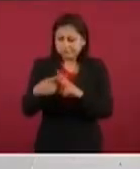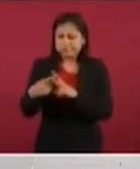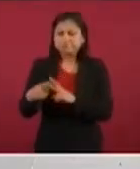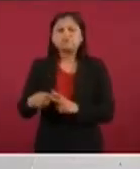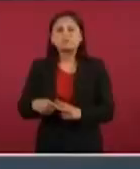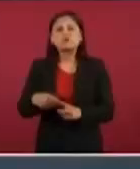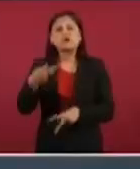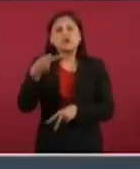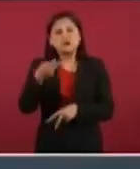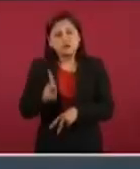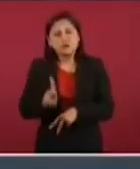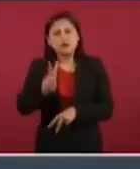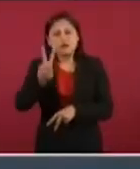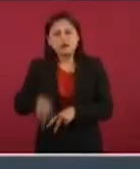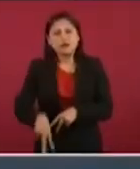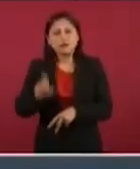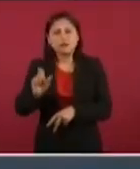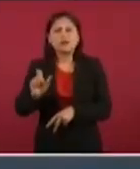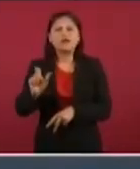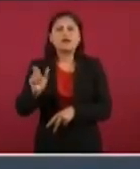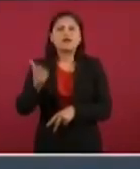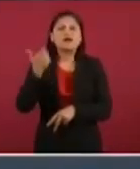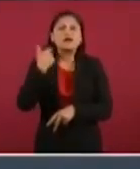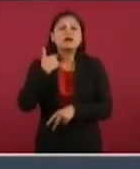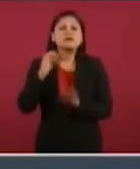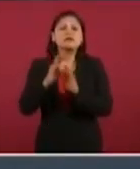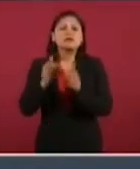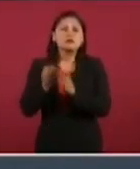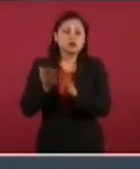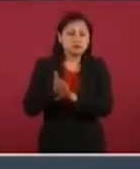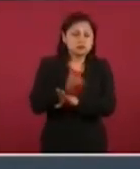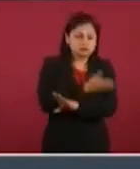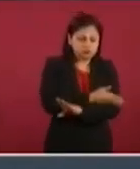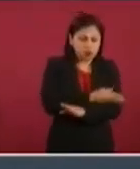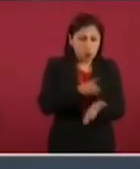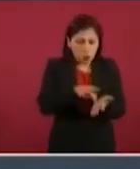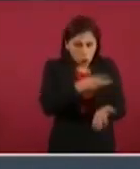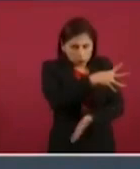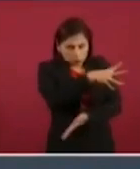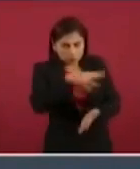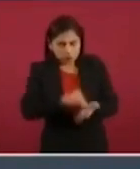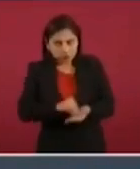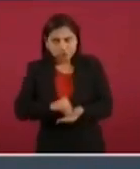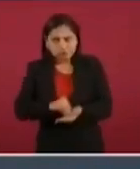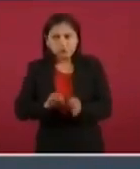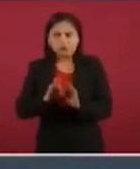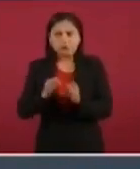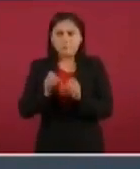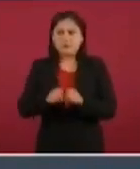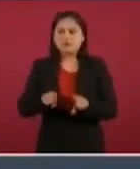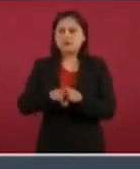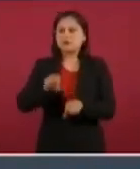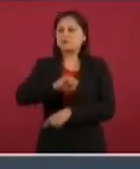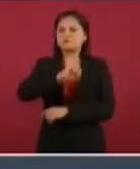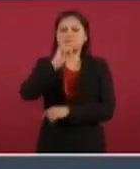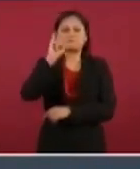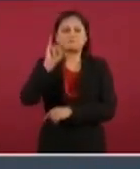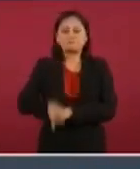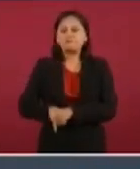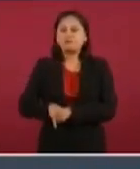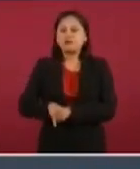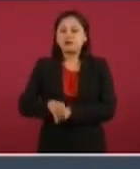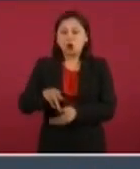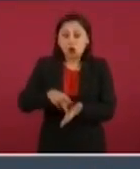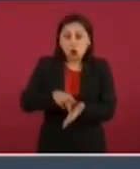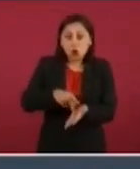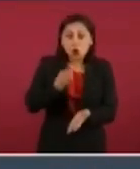desquiciada estrategia no se repetirá y que nunca más se pondrá en riesgo de